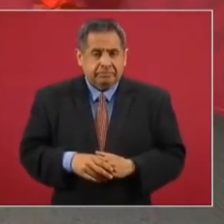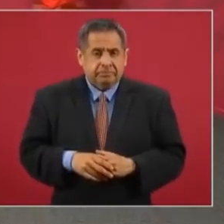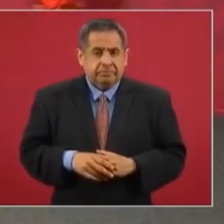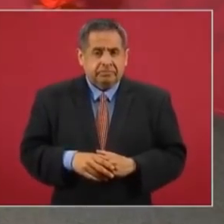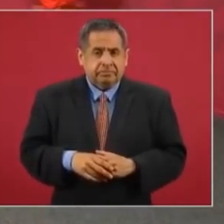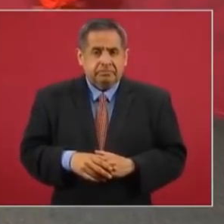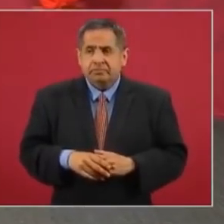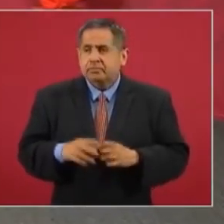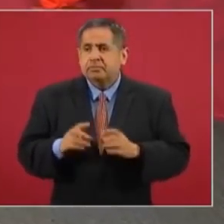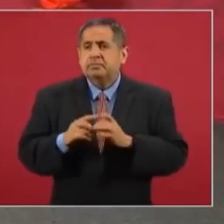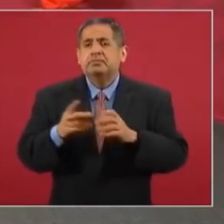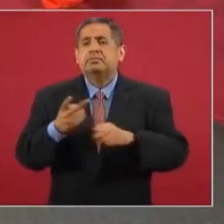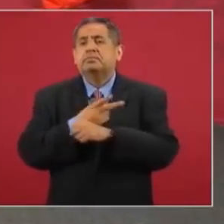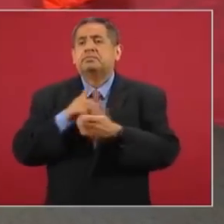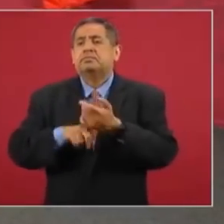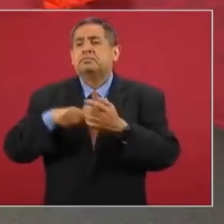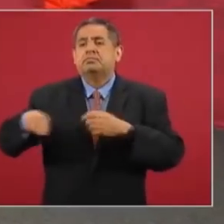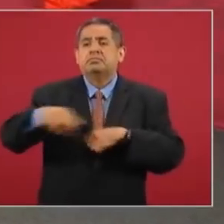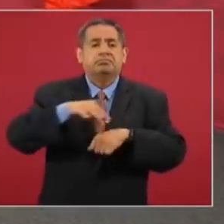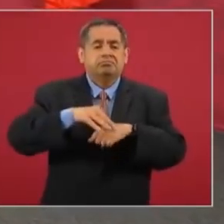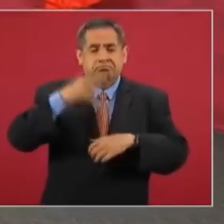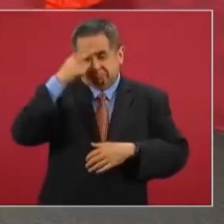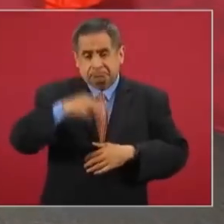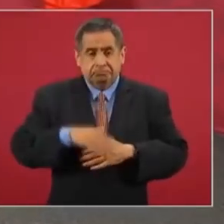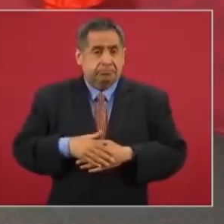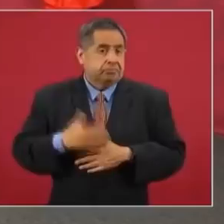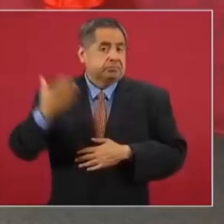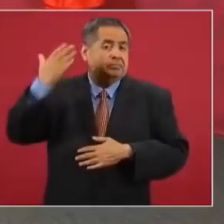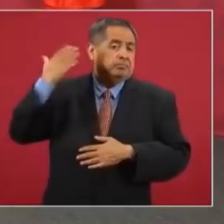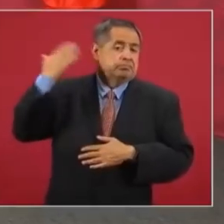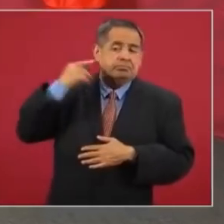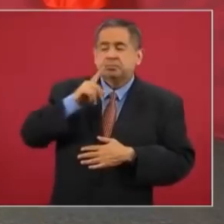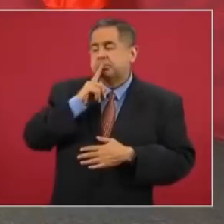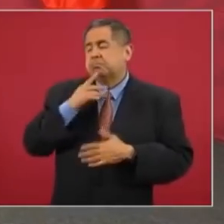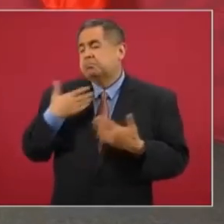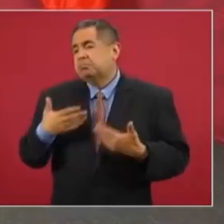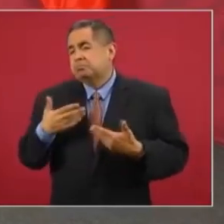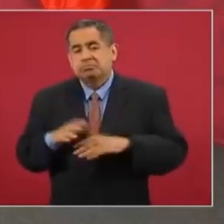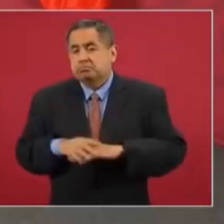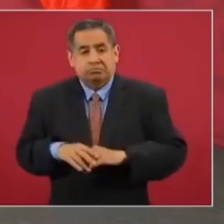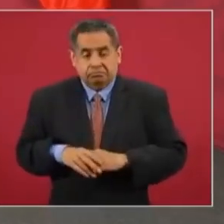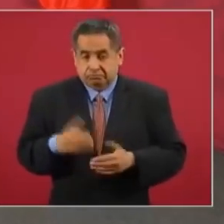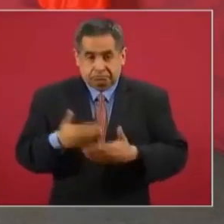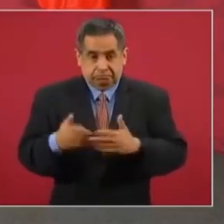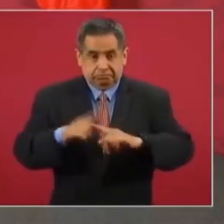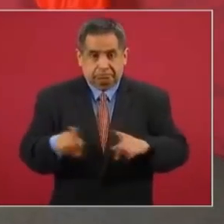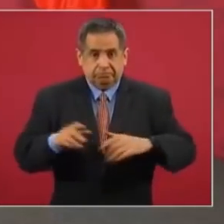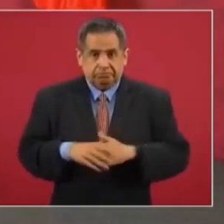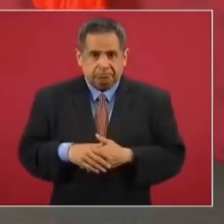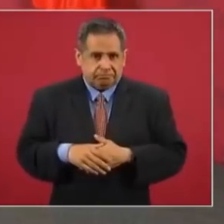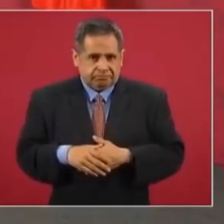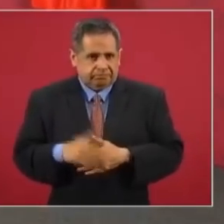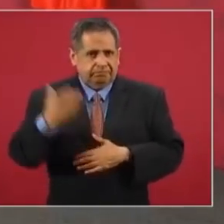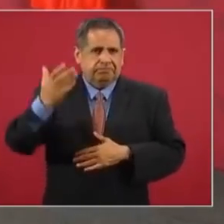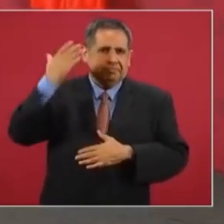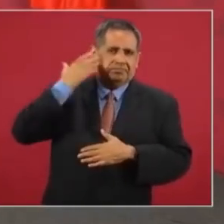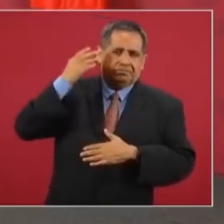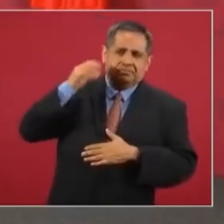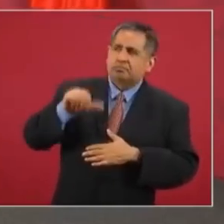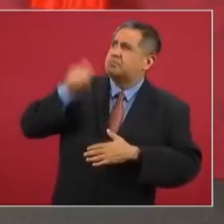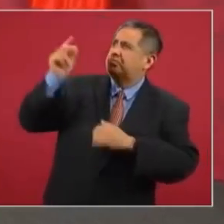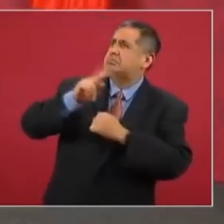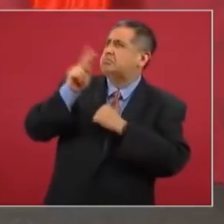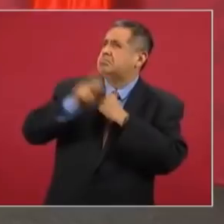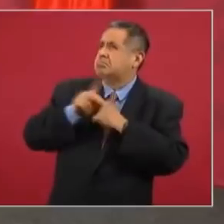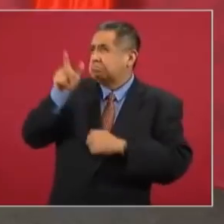Lo que está pasando en nuestro país. Antes se ponía de ejemplo lo que sucedía en el extranjero,